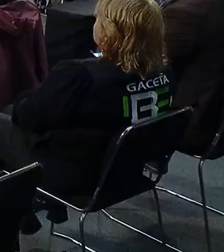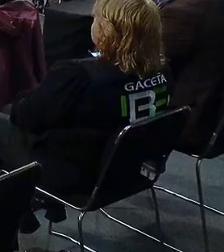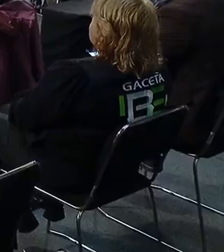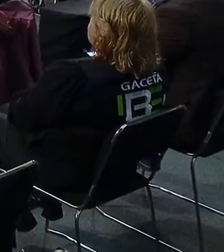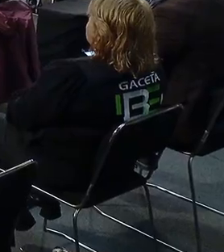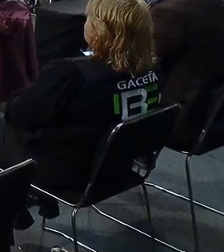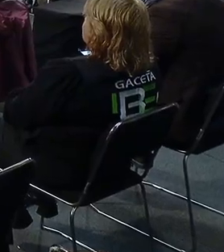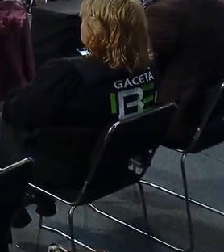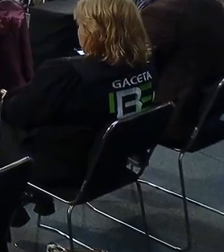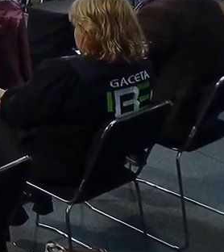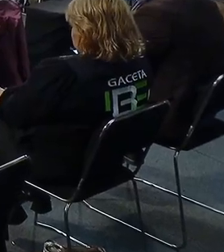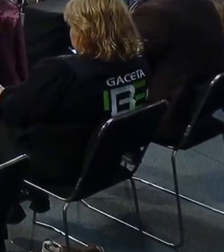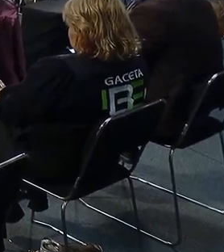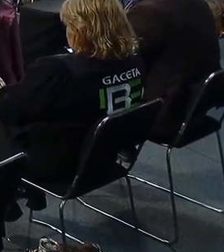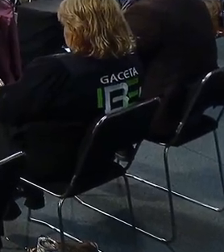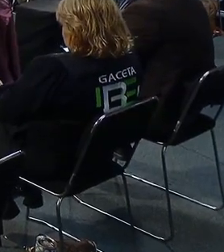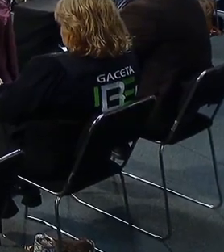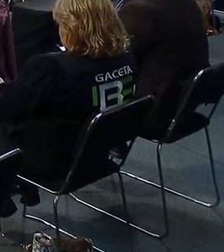No estoy hablando